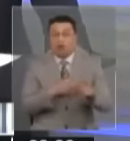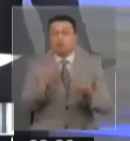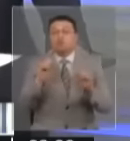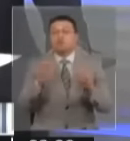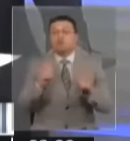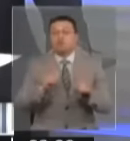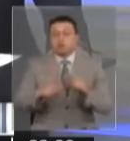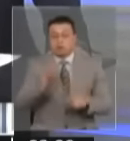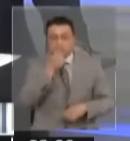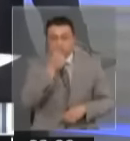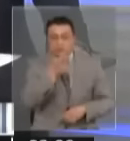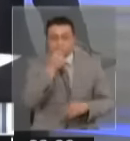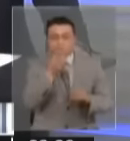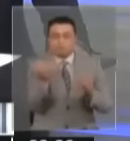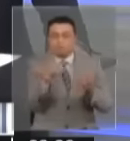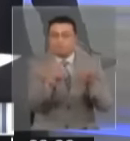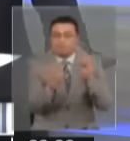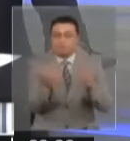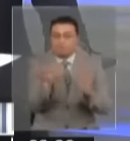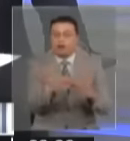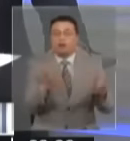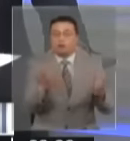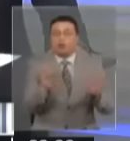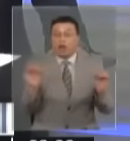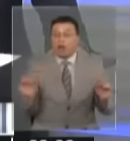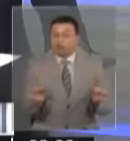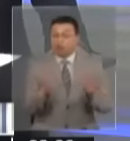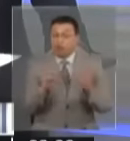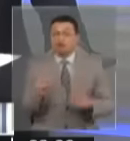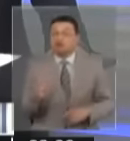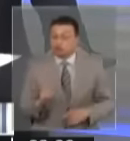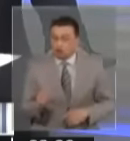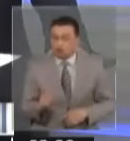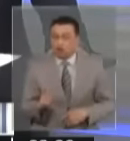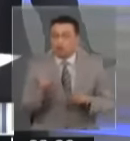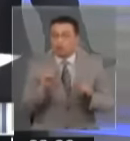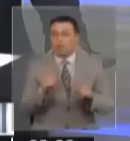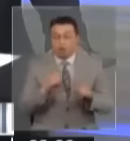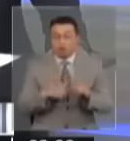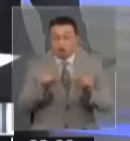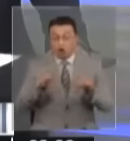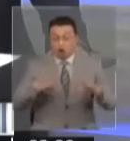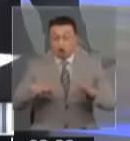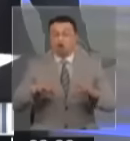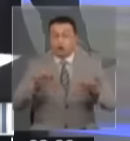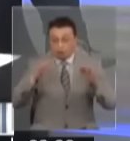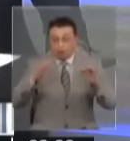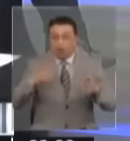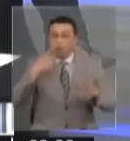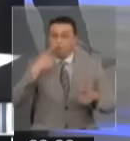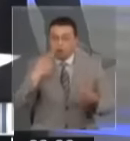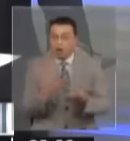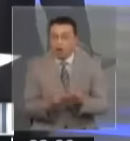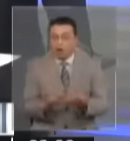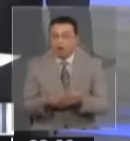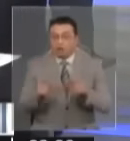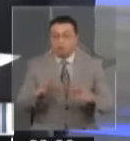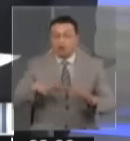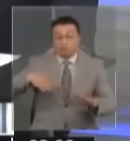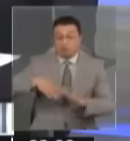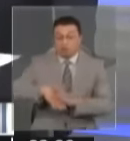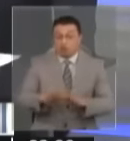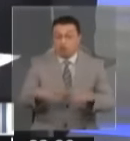muchos casos de montaje y ese tipo de cosas, y no por casualidad, sino que por hechos comprobados, creemos que no debe profundizarse